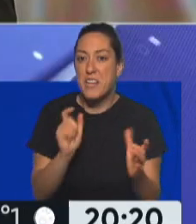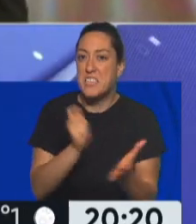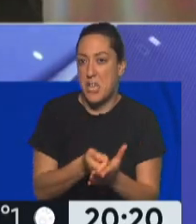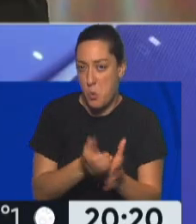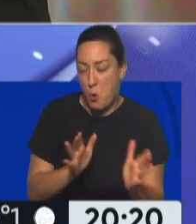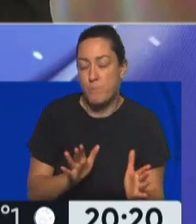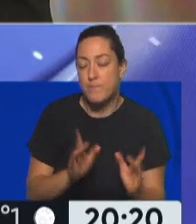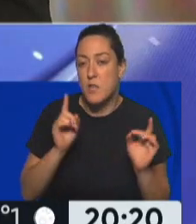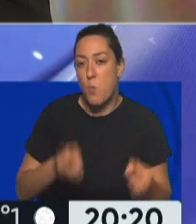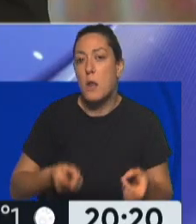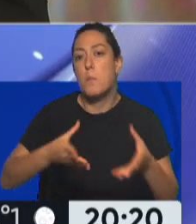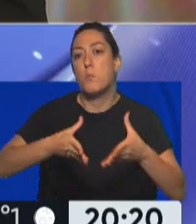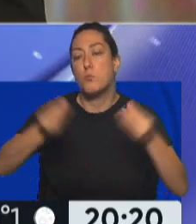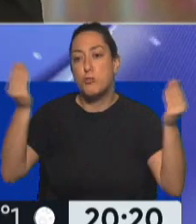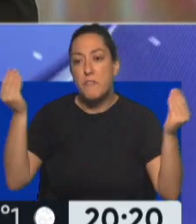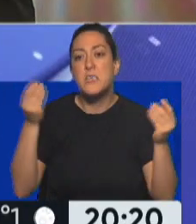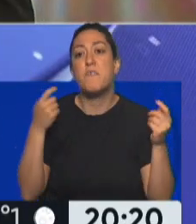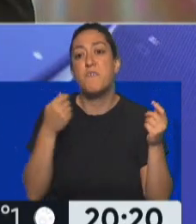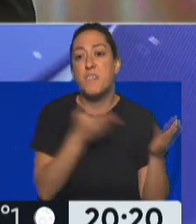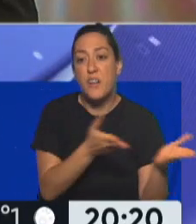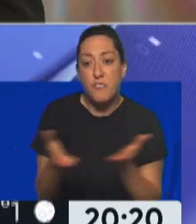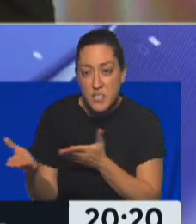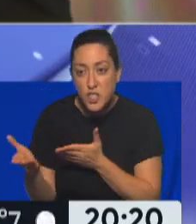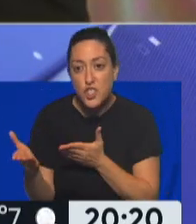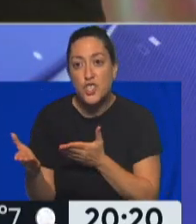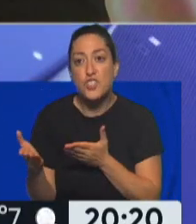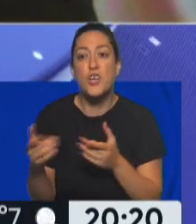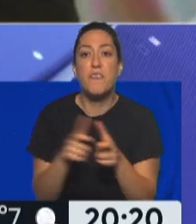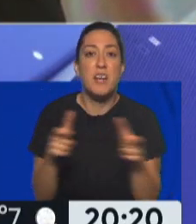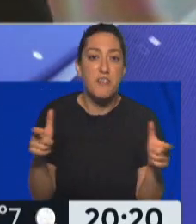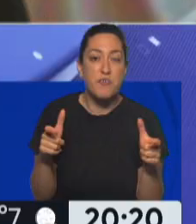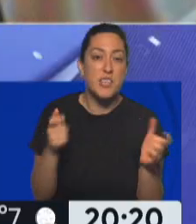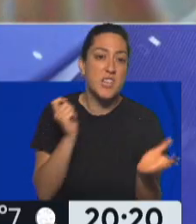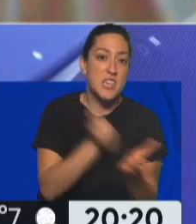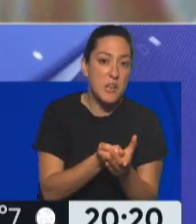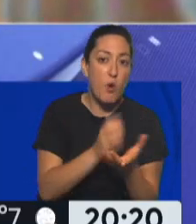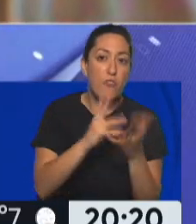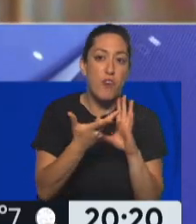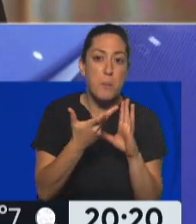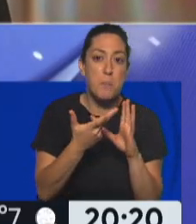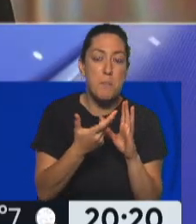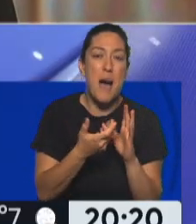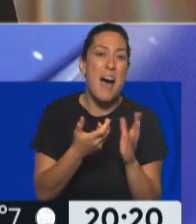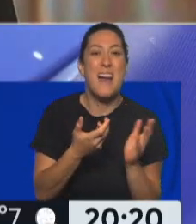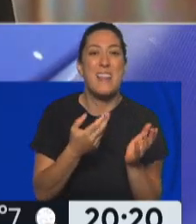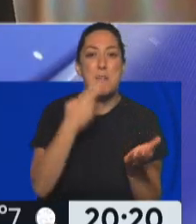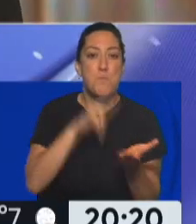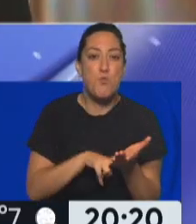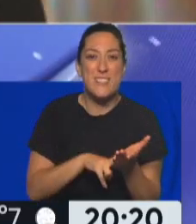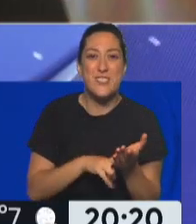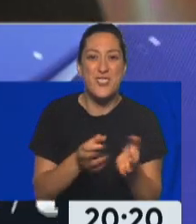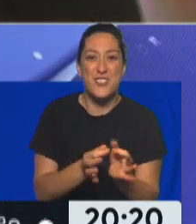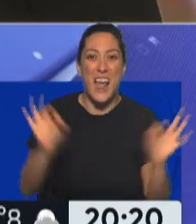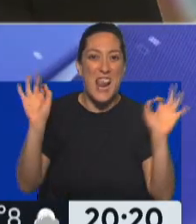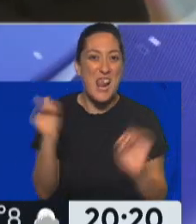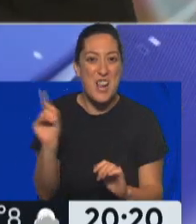efectivo. Muchas veces se otorgan beneficios cuando se paga en efectivo porque de esta manera te liberás del pago de ciertos